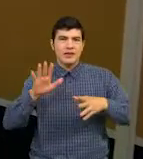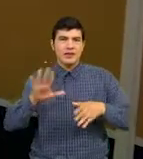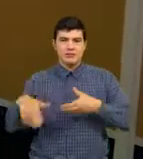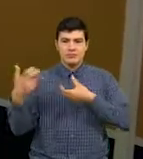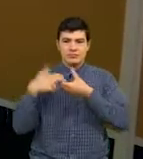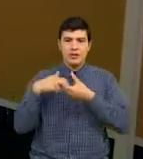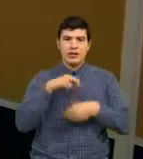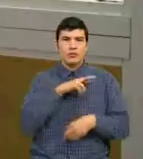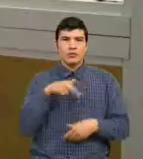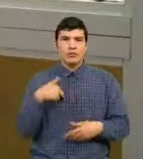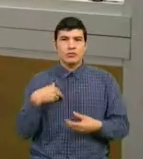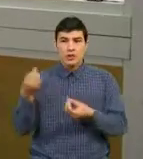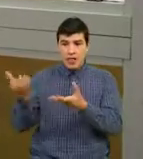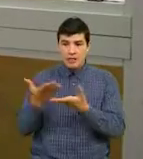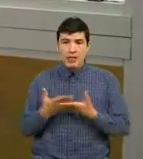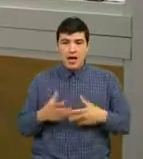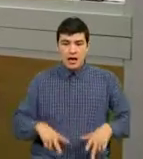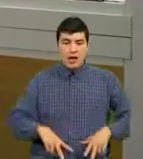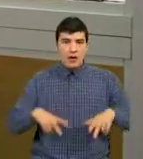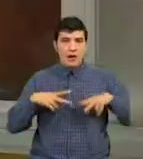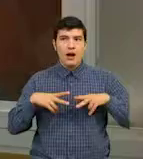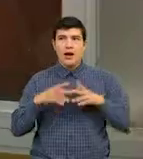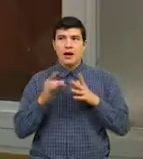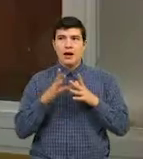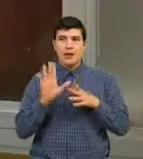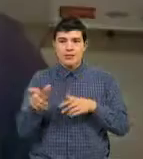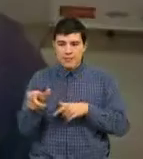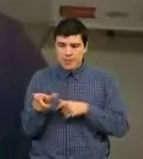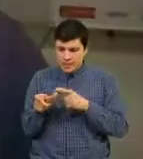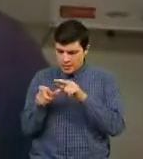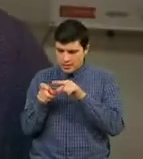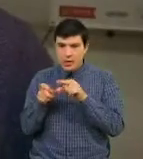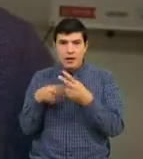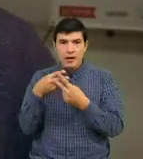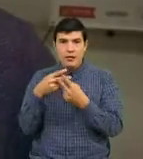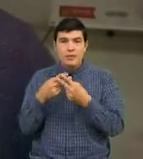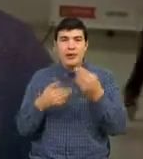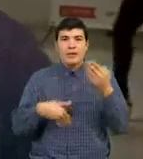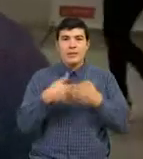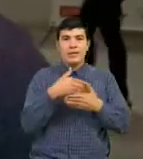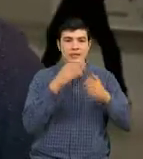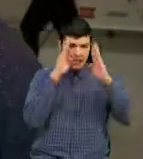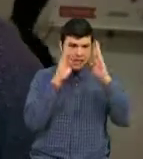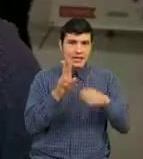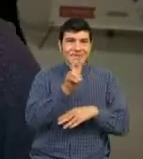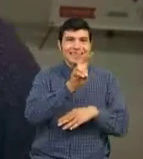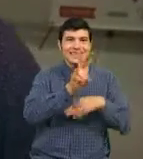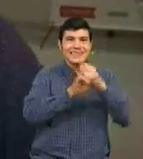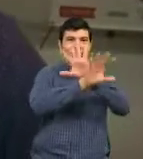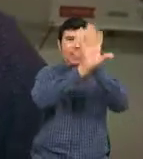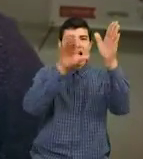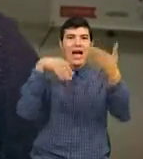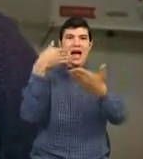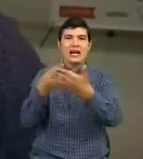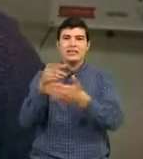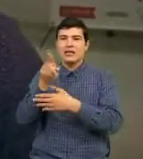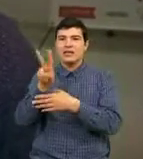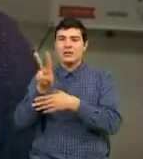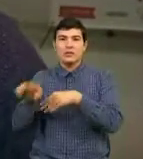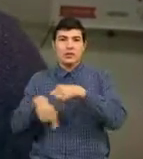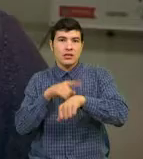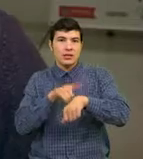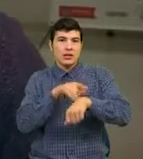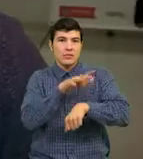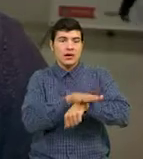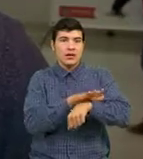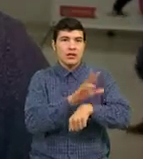nosotros. En los documentos los usuarios piden un fichito, estamos atendiendo desde las 7 de la mañana hasta las 12 de mediodía y en las horas de la